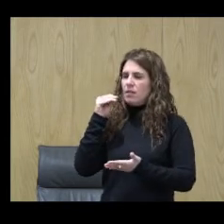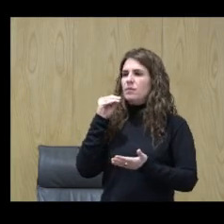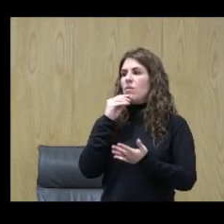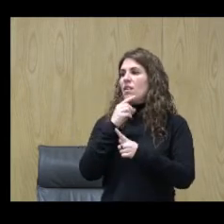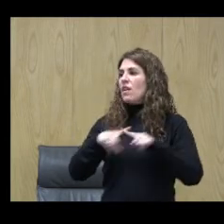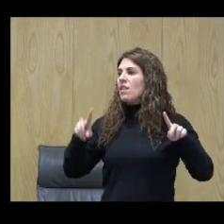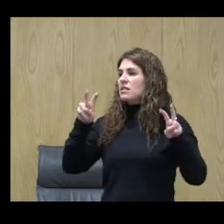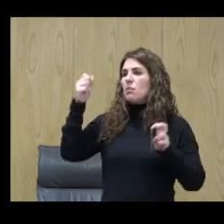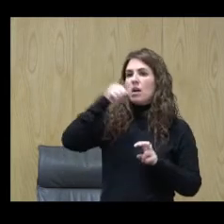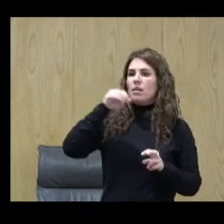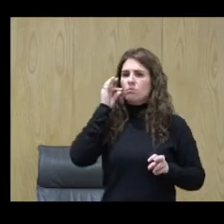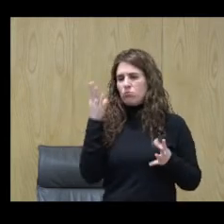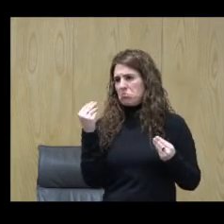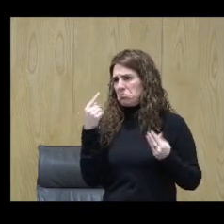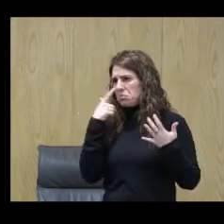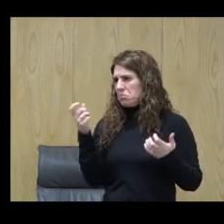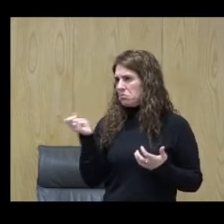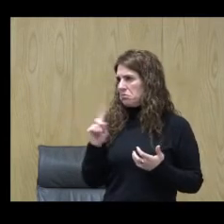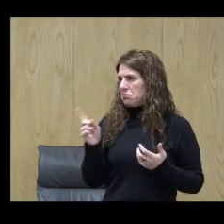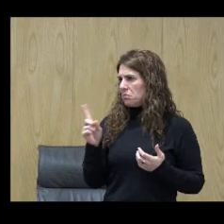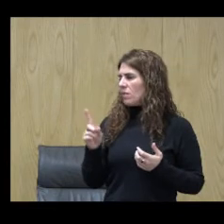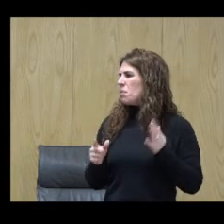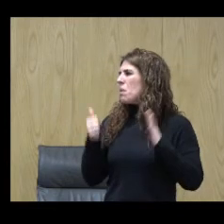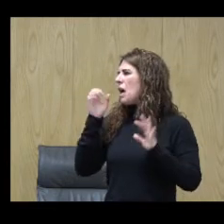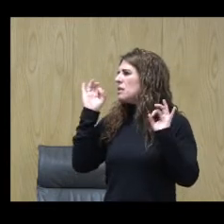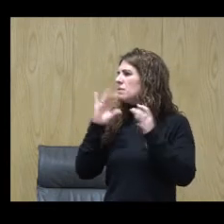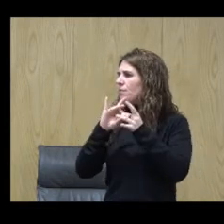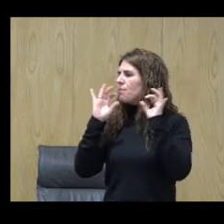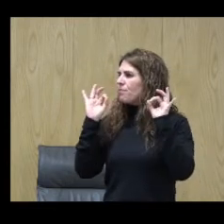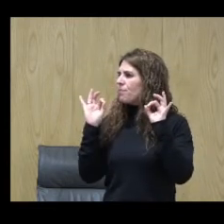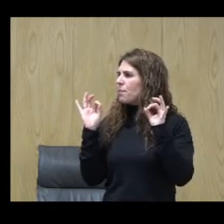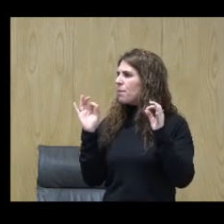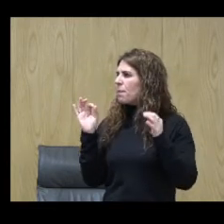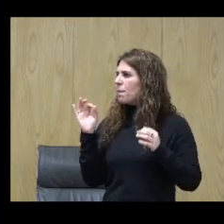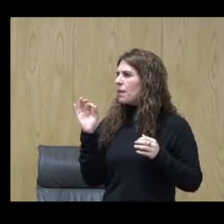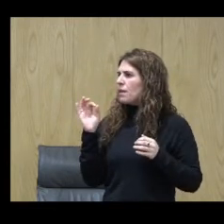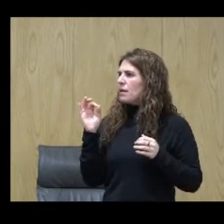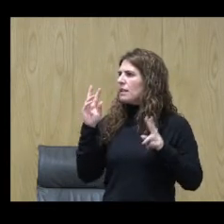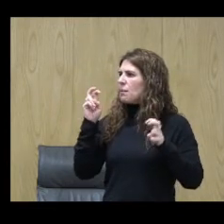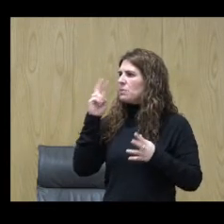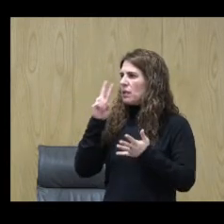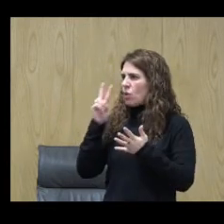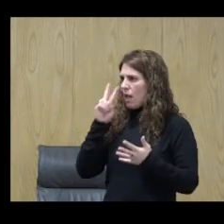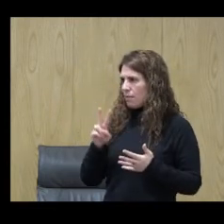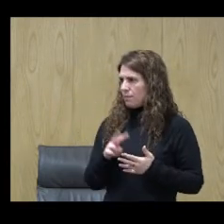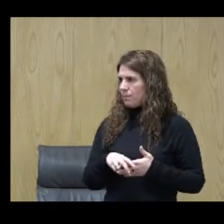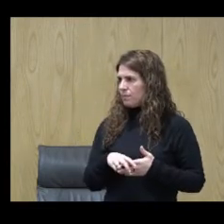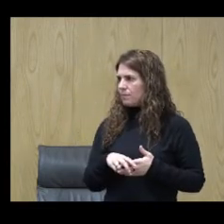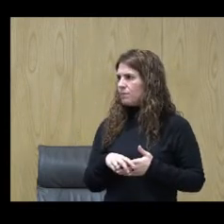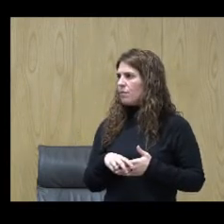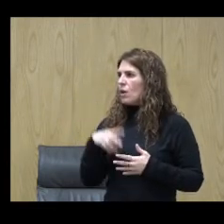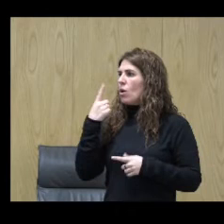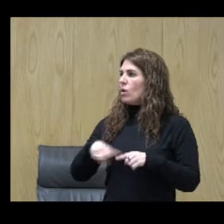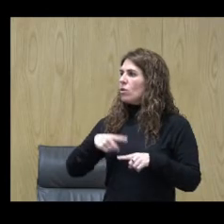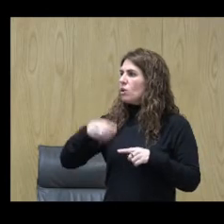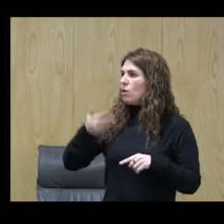en relación al sexo, quizás en esos temas relacionados con aspectos visuales. Un dato importantísimo, por ejemplo, de